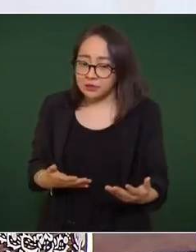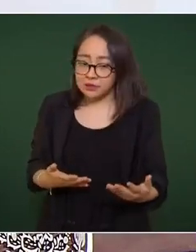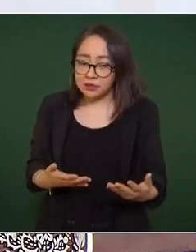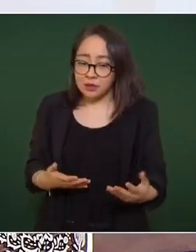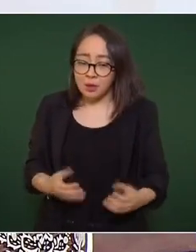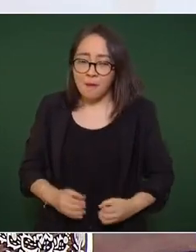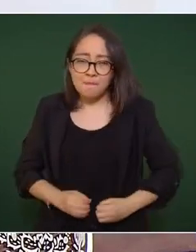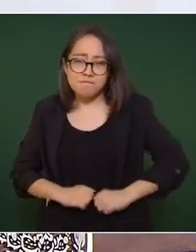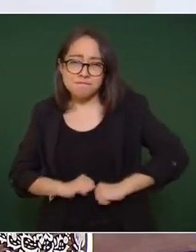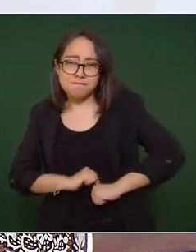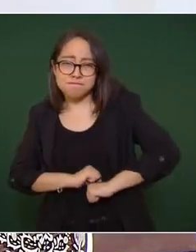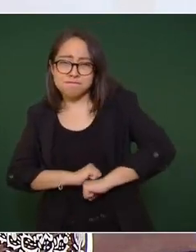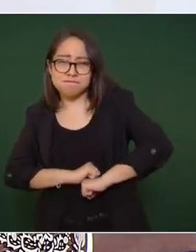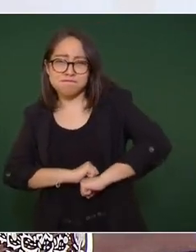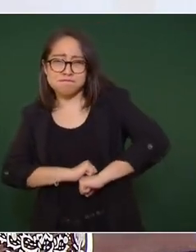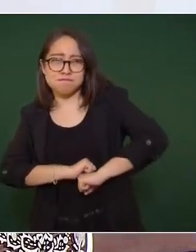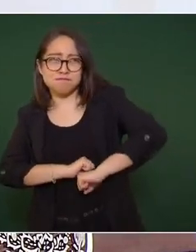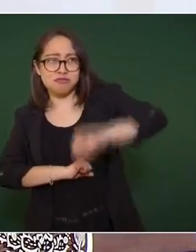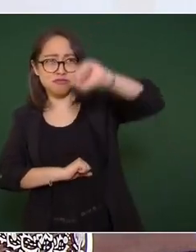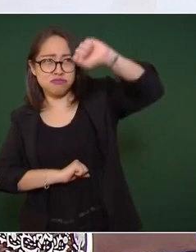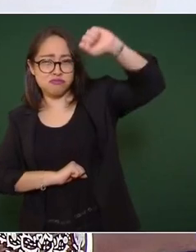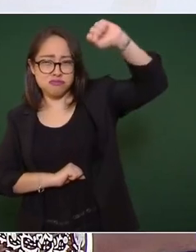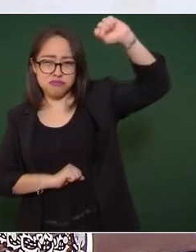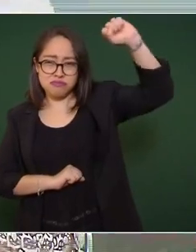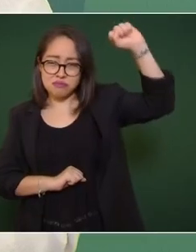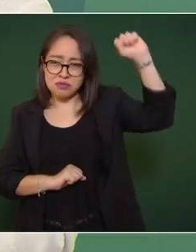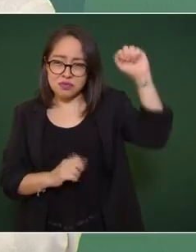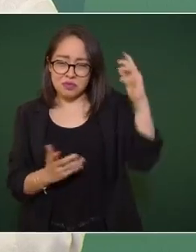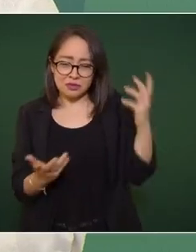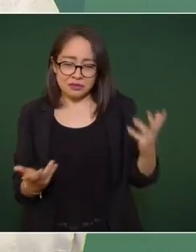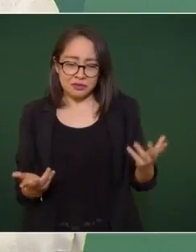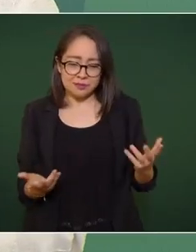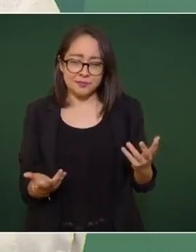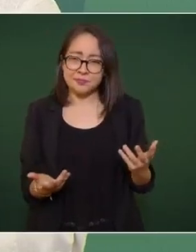salía un chorro